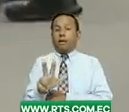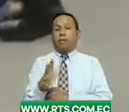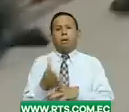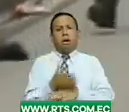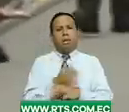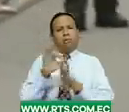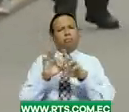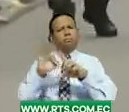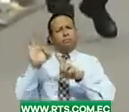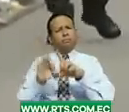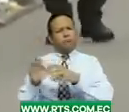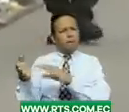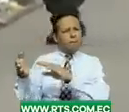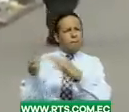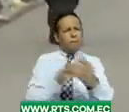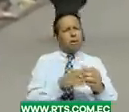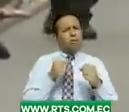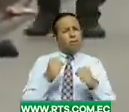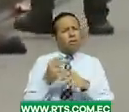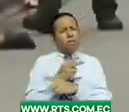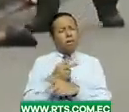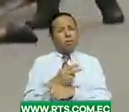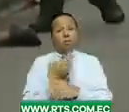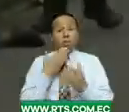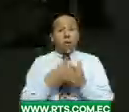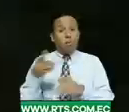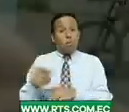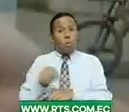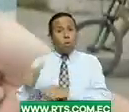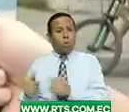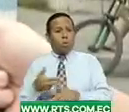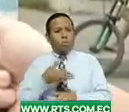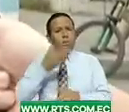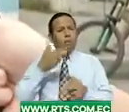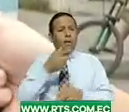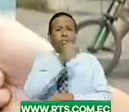persona. Más o menos la persona, ¿ya la han identificado?